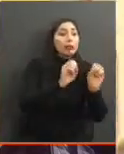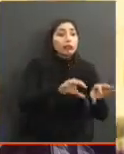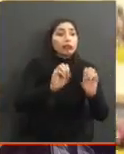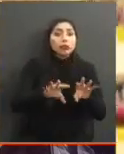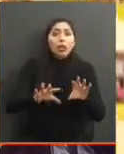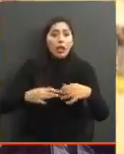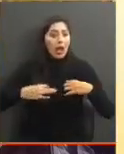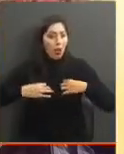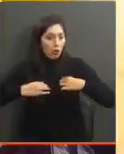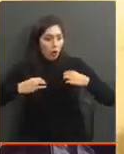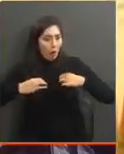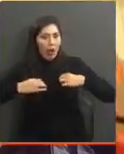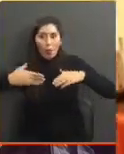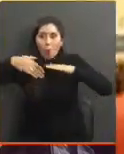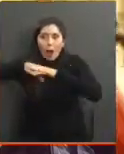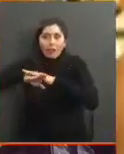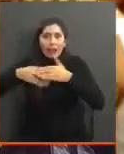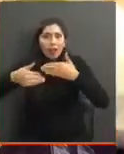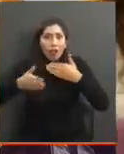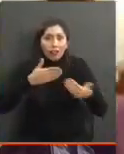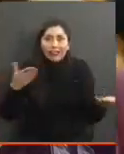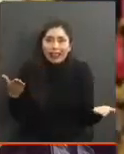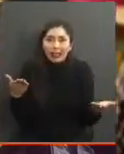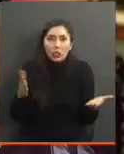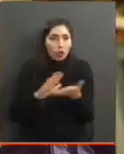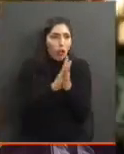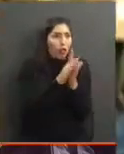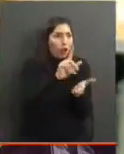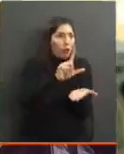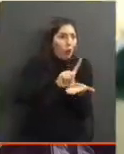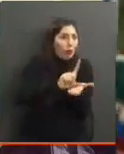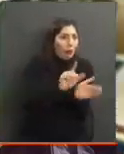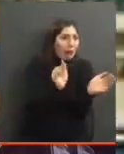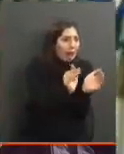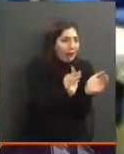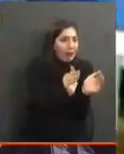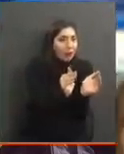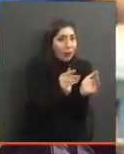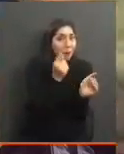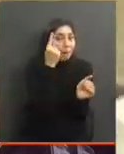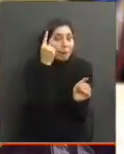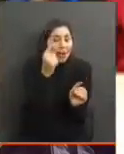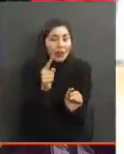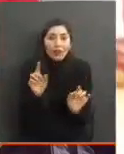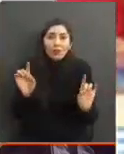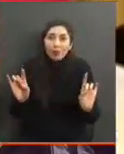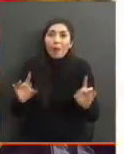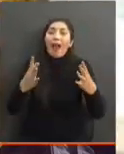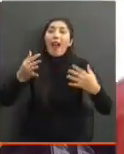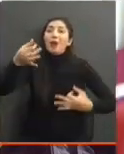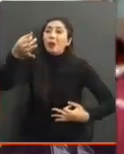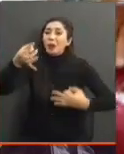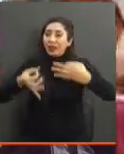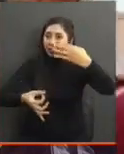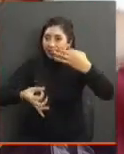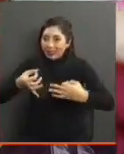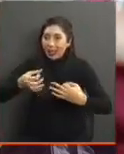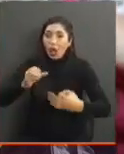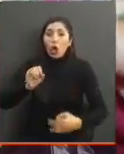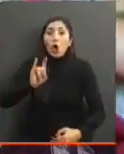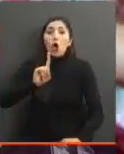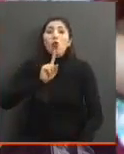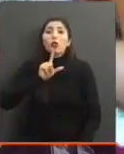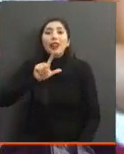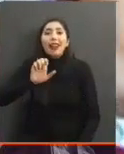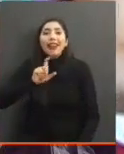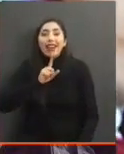200 trajes? Todo comenzó a hacerse pequeño, pero la vida a veces tiene chispazos de justicia. El outlet, instalado hace poco